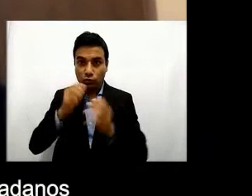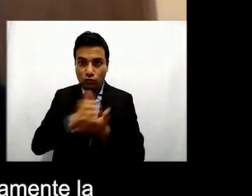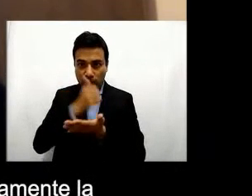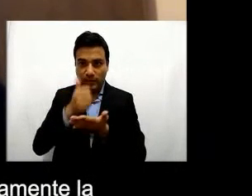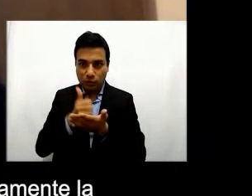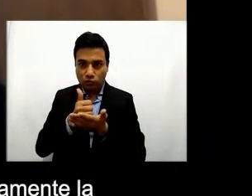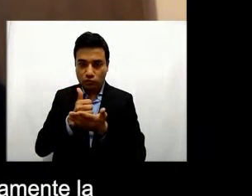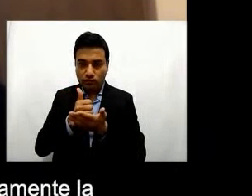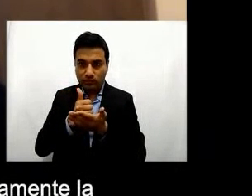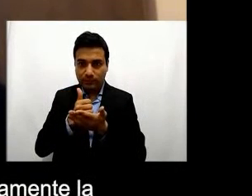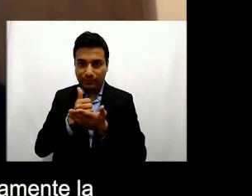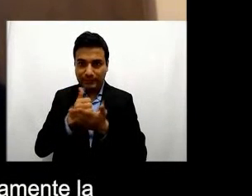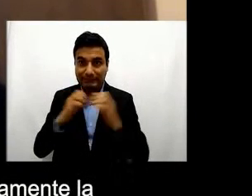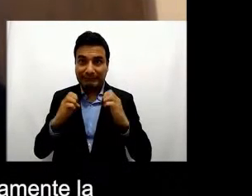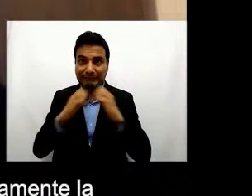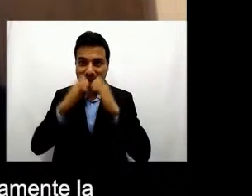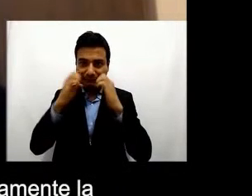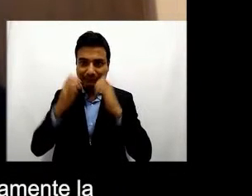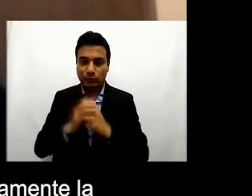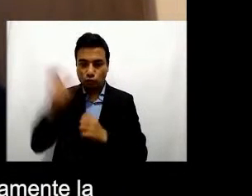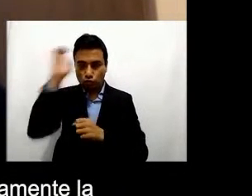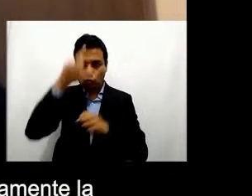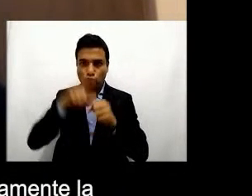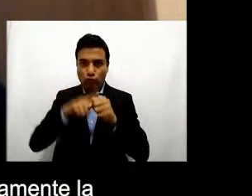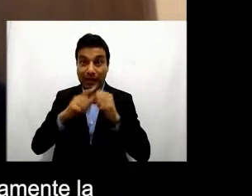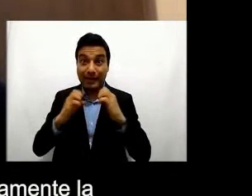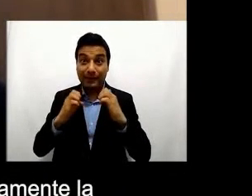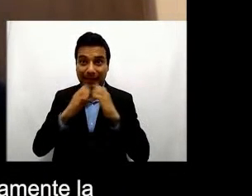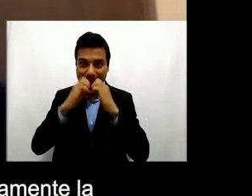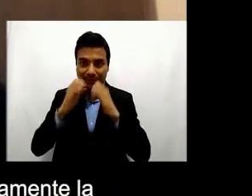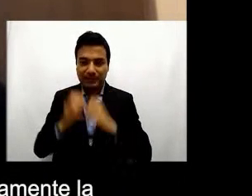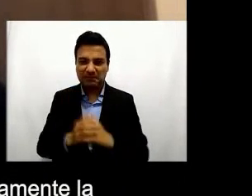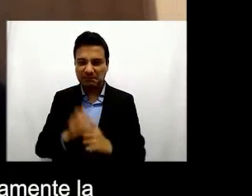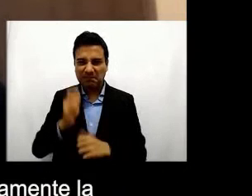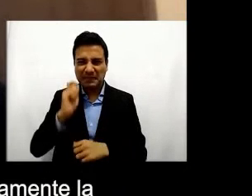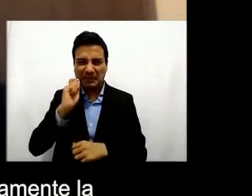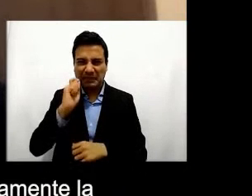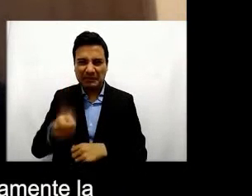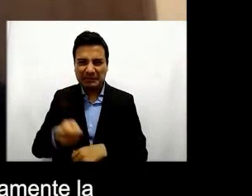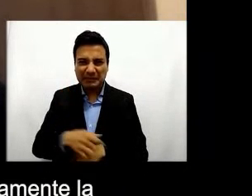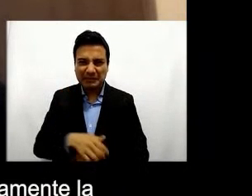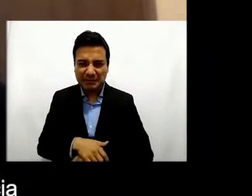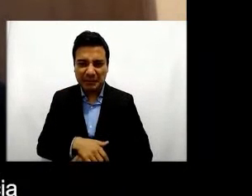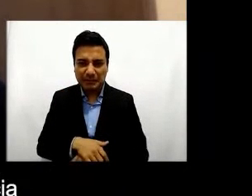¿no? Una cultura de la emergencia en el que no necesariamente la emergencia